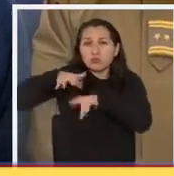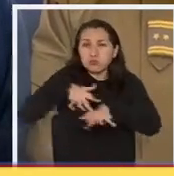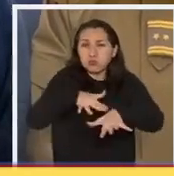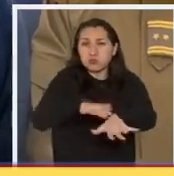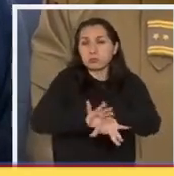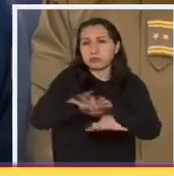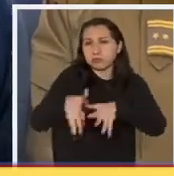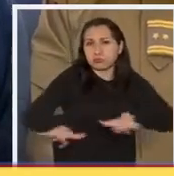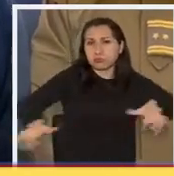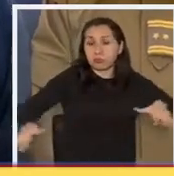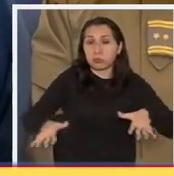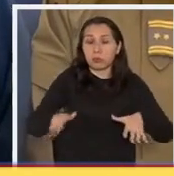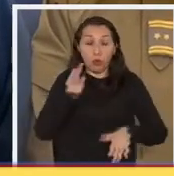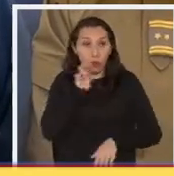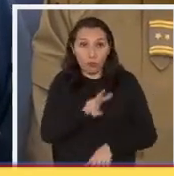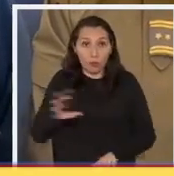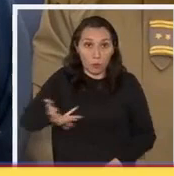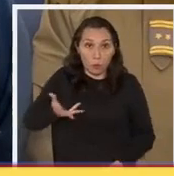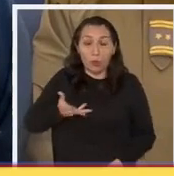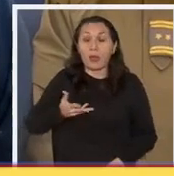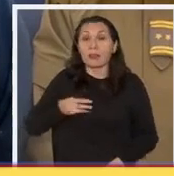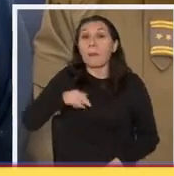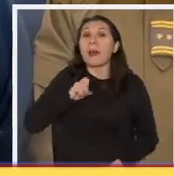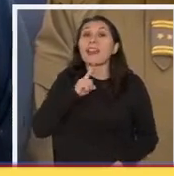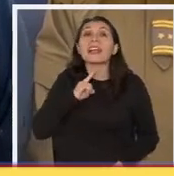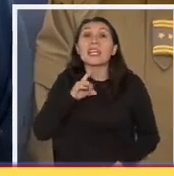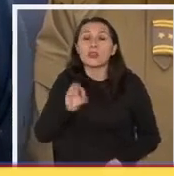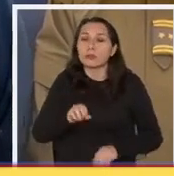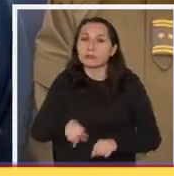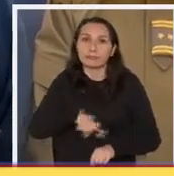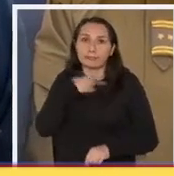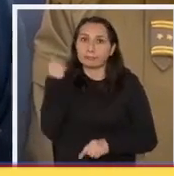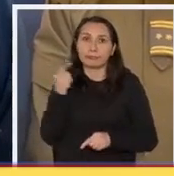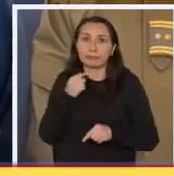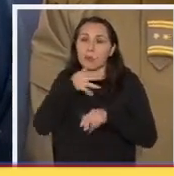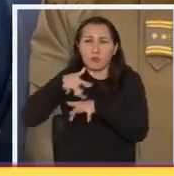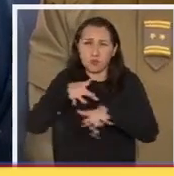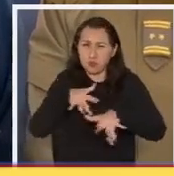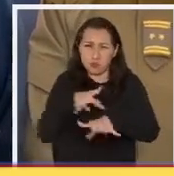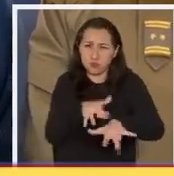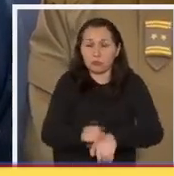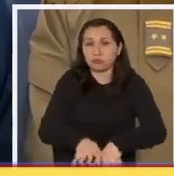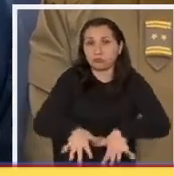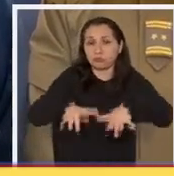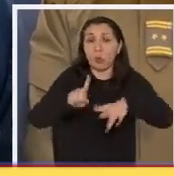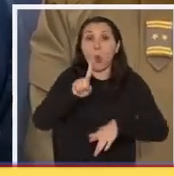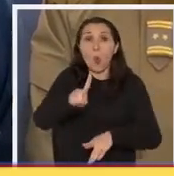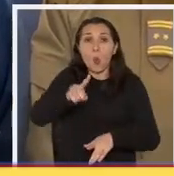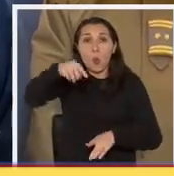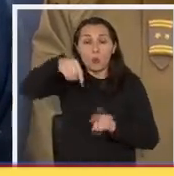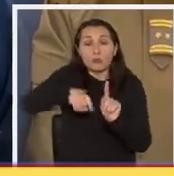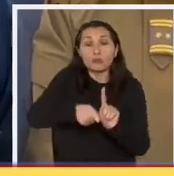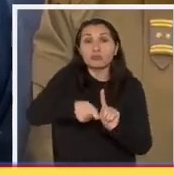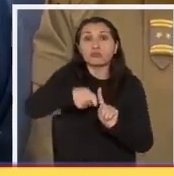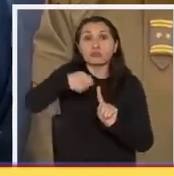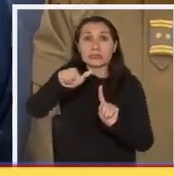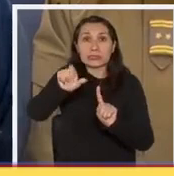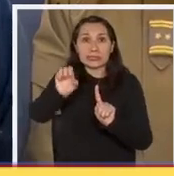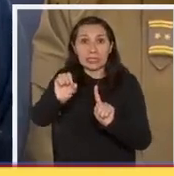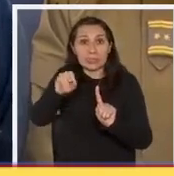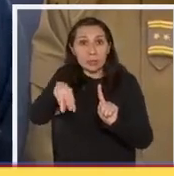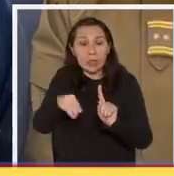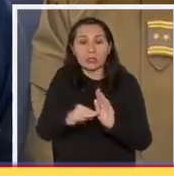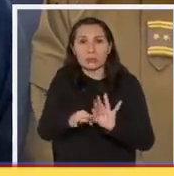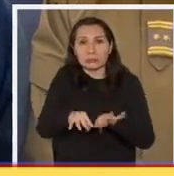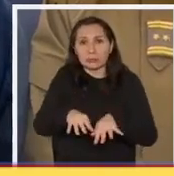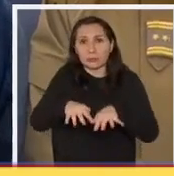Mataquito, o sea, no lo contaban, lo vimos. Inhabilitó completamente el hospital. La fuerza que llegó hasta 1,60 m en algunas partes y con